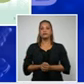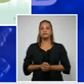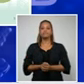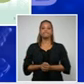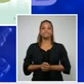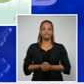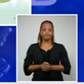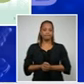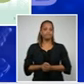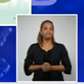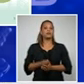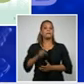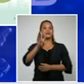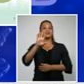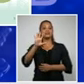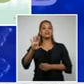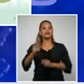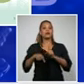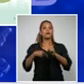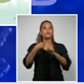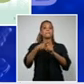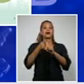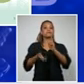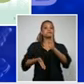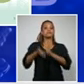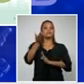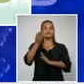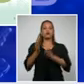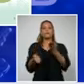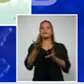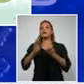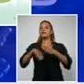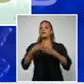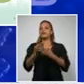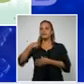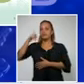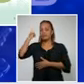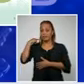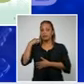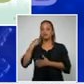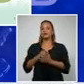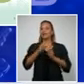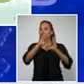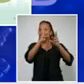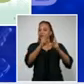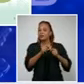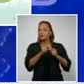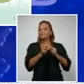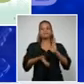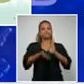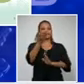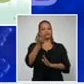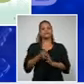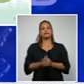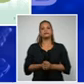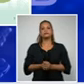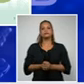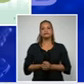incluso 25 más que el día anterior, que ya había sido un día con número elevado. Y como